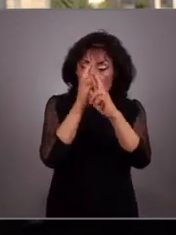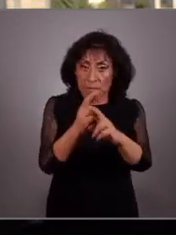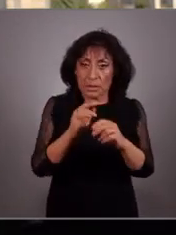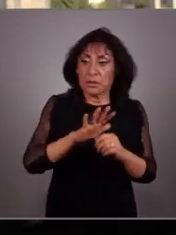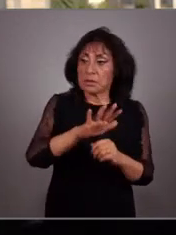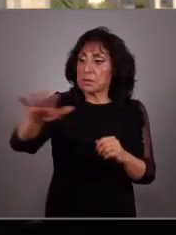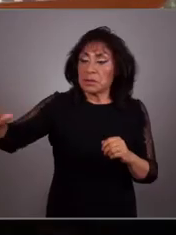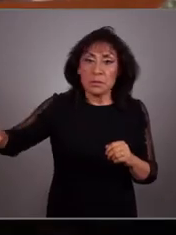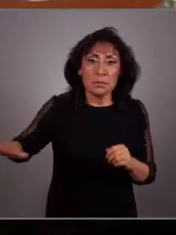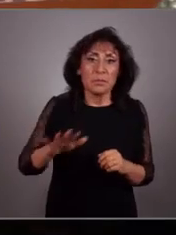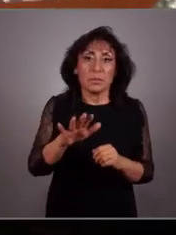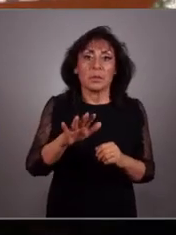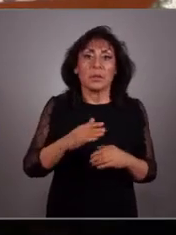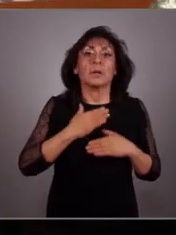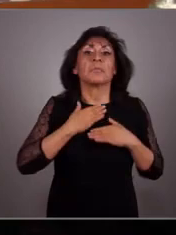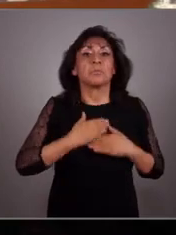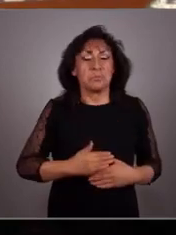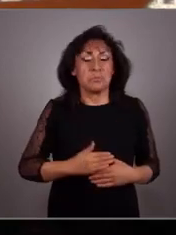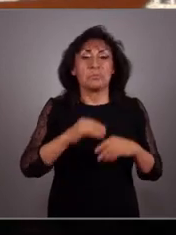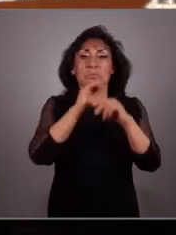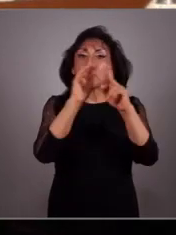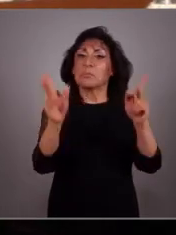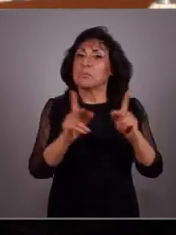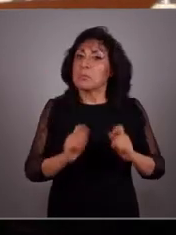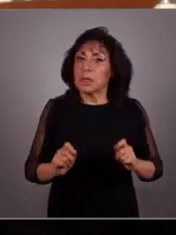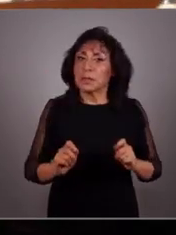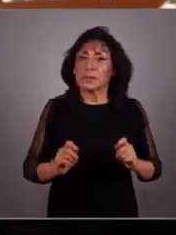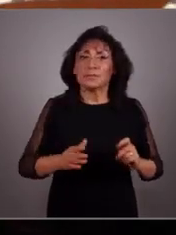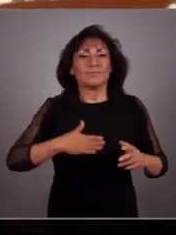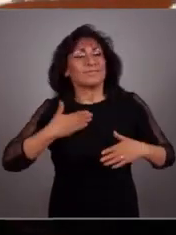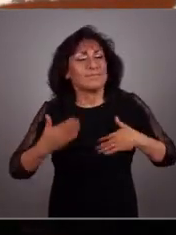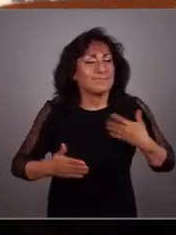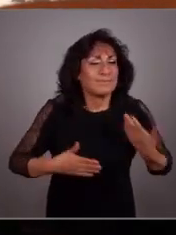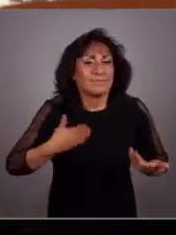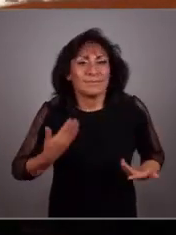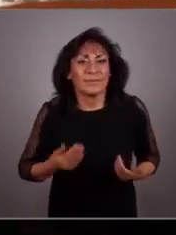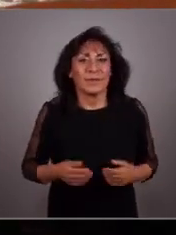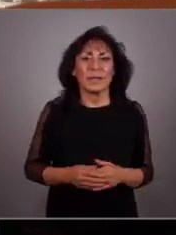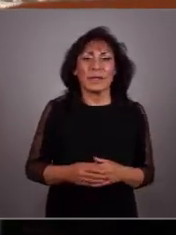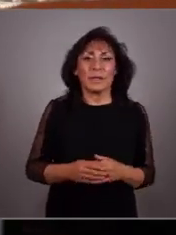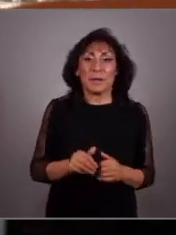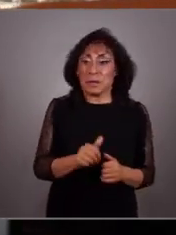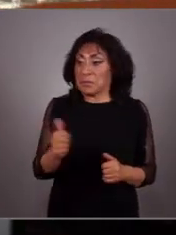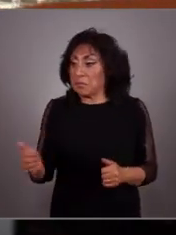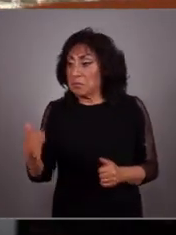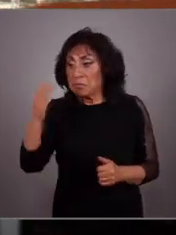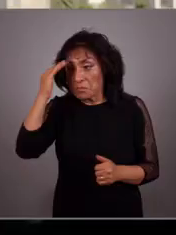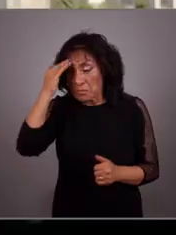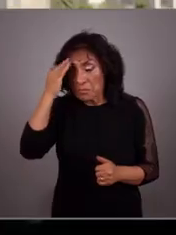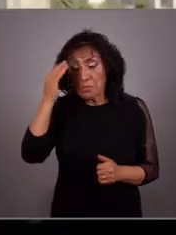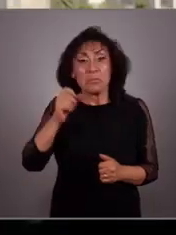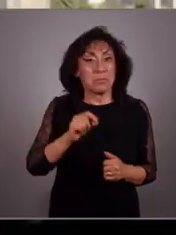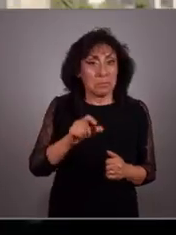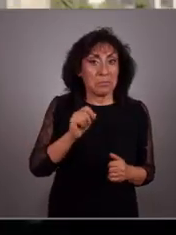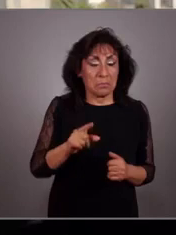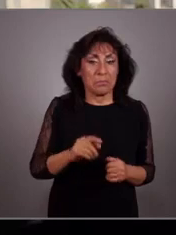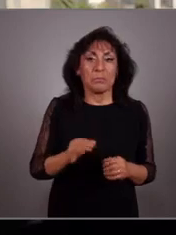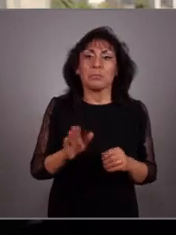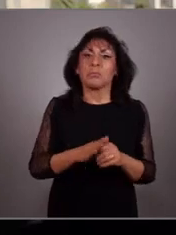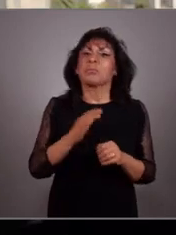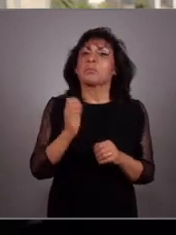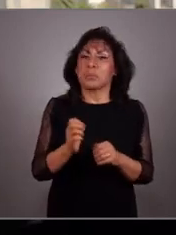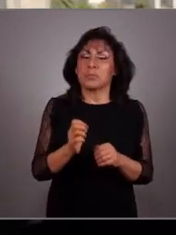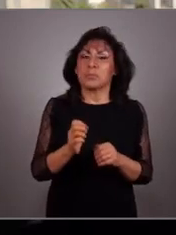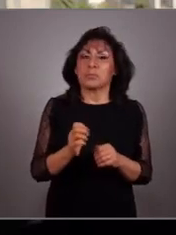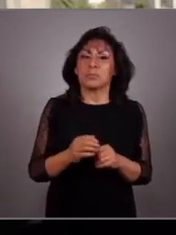medio ambiente, es con justicia y paz, es con alegría, es pensando en el otro. Por eso,